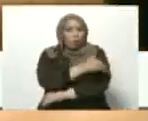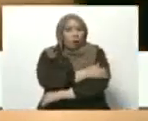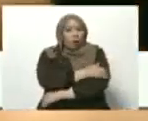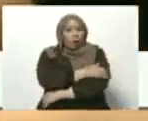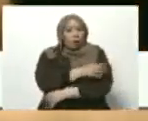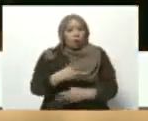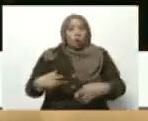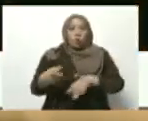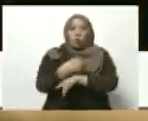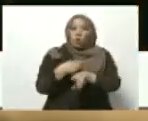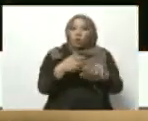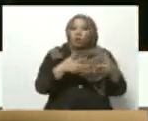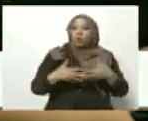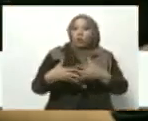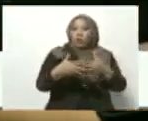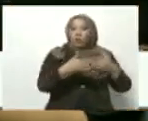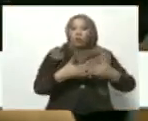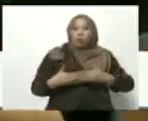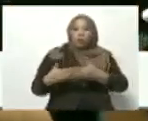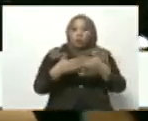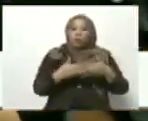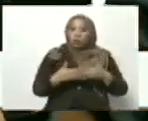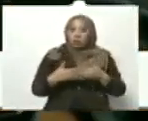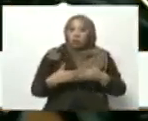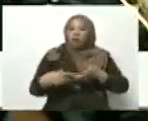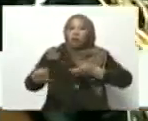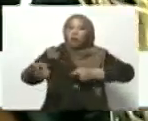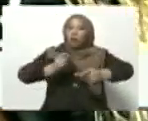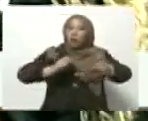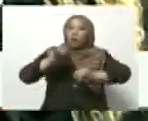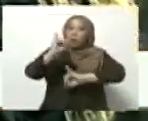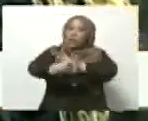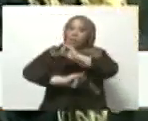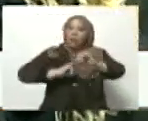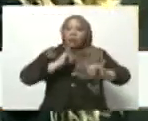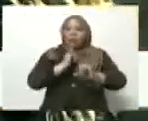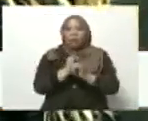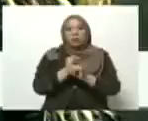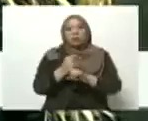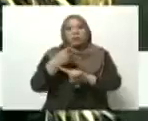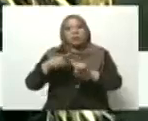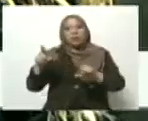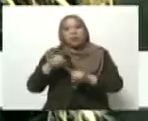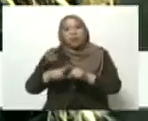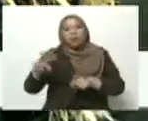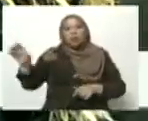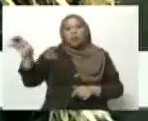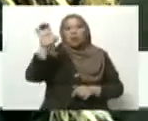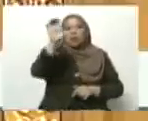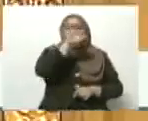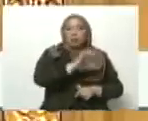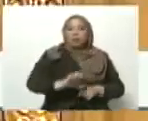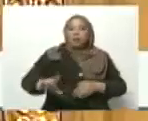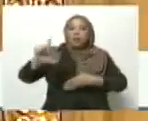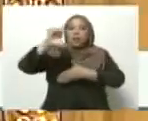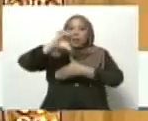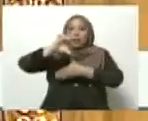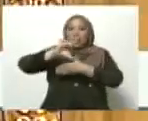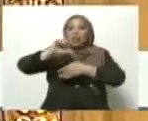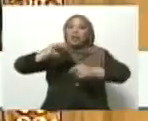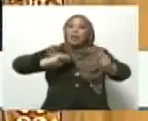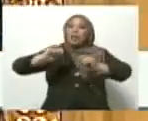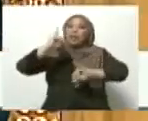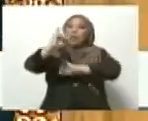con el gobierno de Estados Unidos y había una coordinación internacional de varios países latinoamericanos. Recuerden,